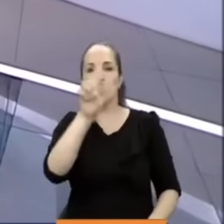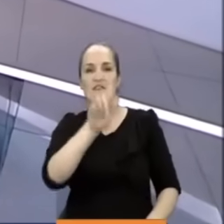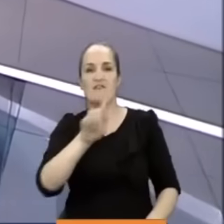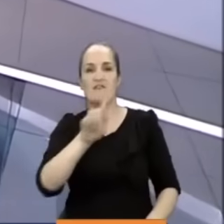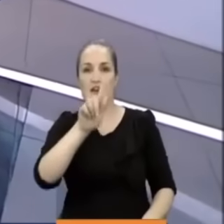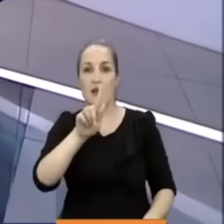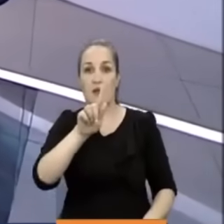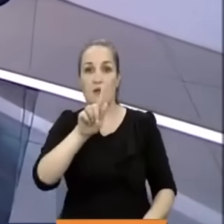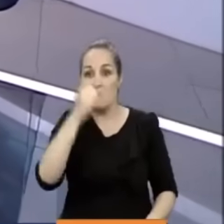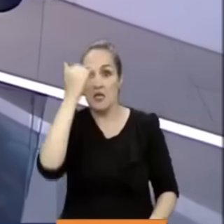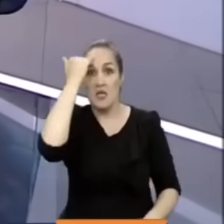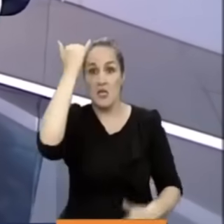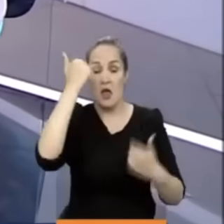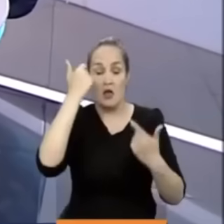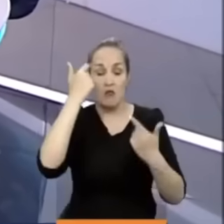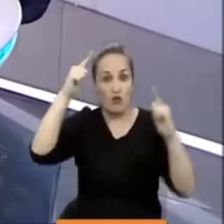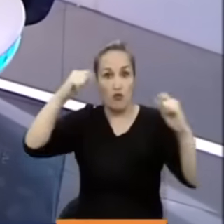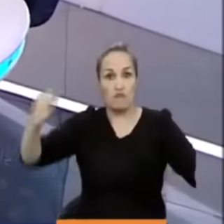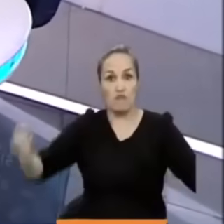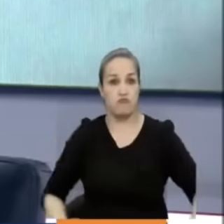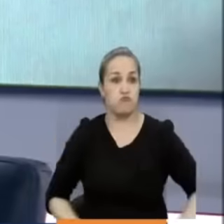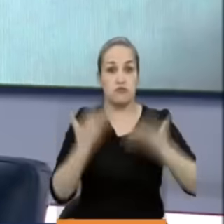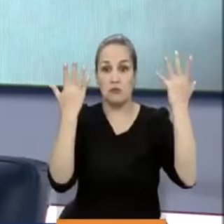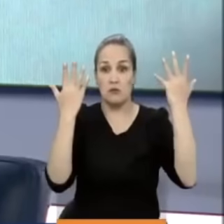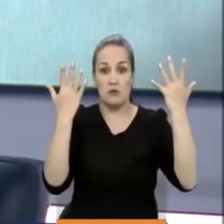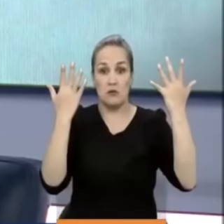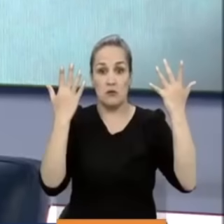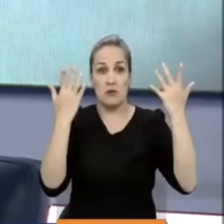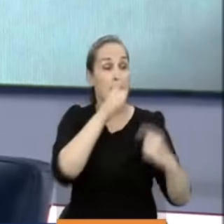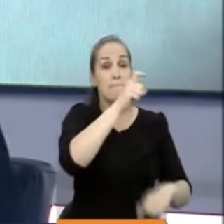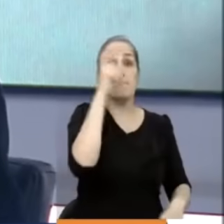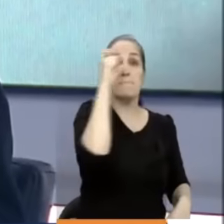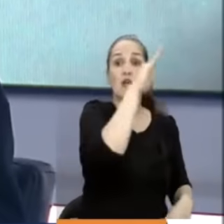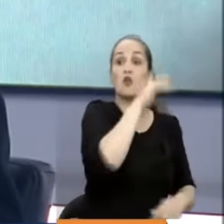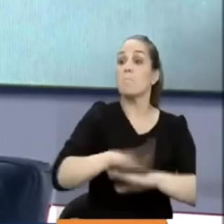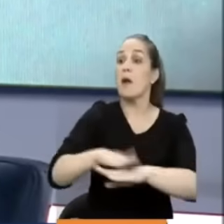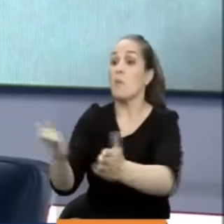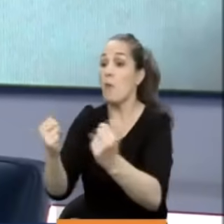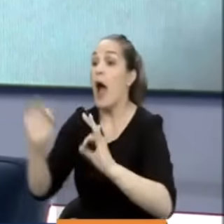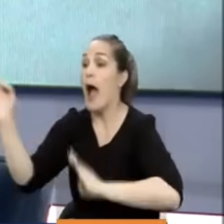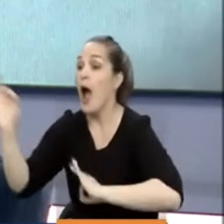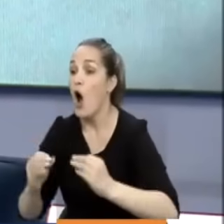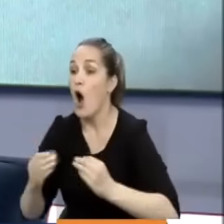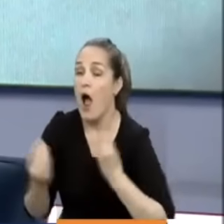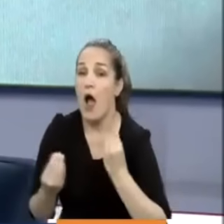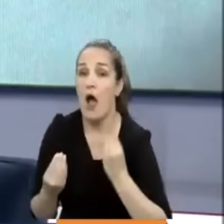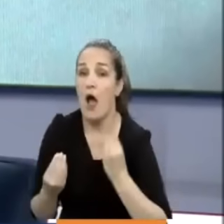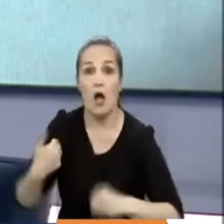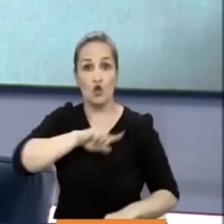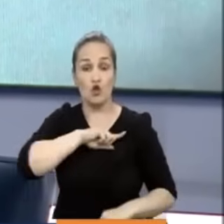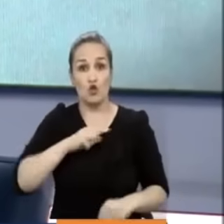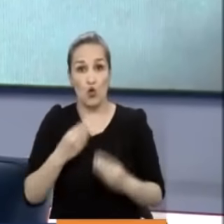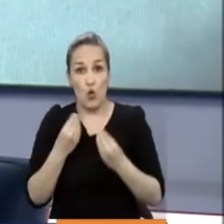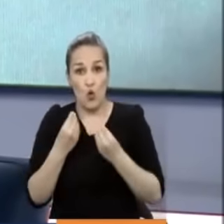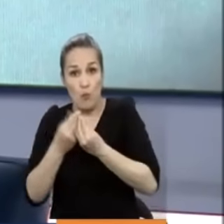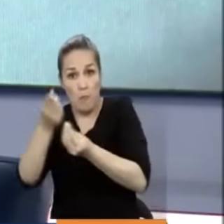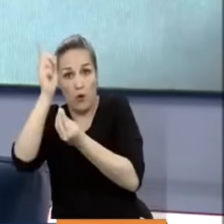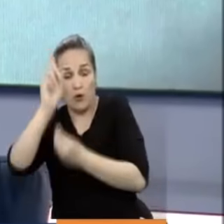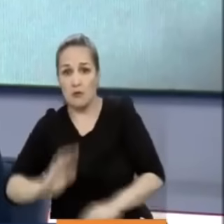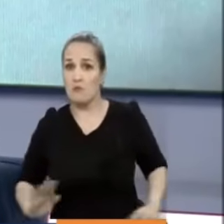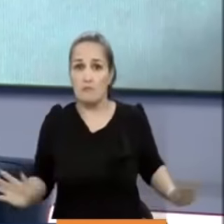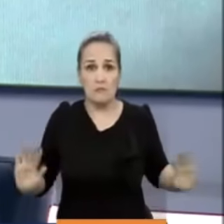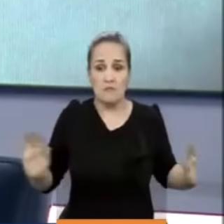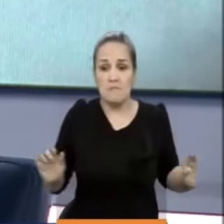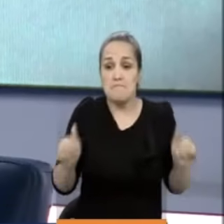iniciativa absolutamente espontánea. Esa ni la convocó el presidente ni los partidos políticos que hacemos parte de la coalición del Pacto Histórico.